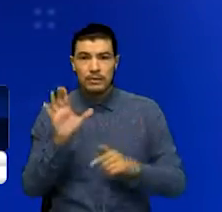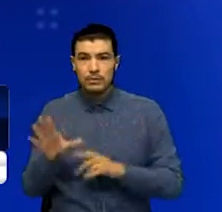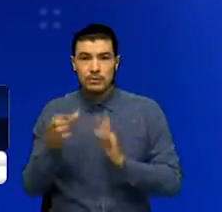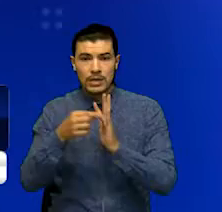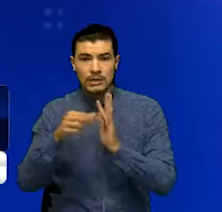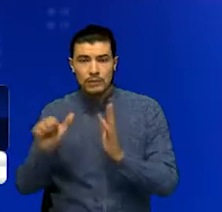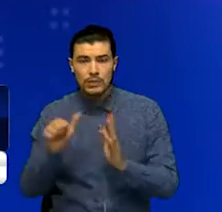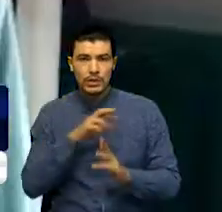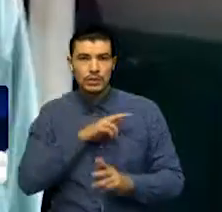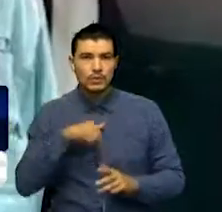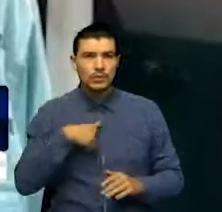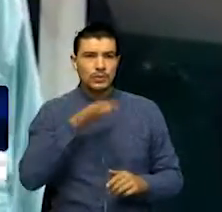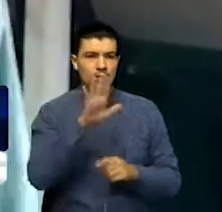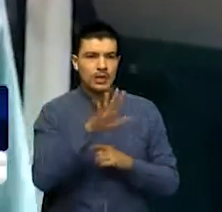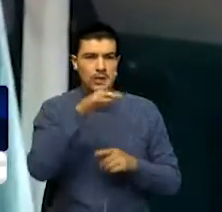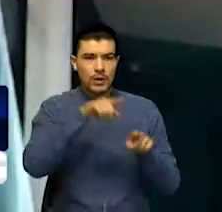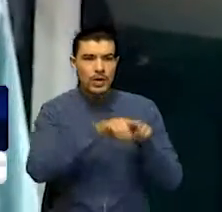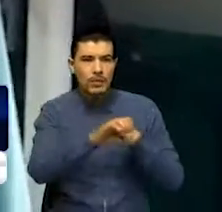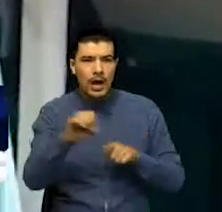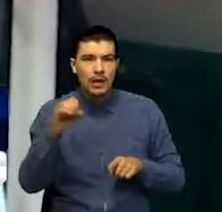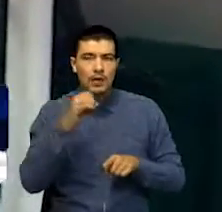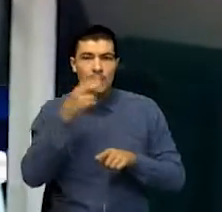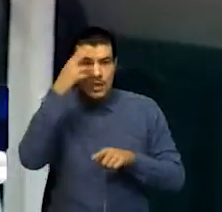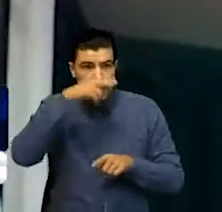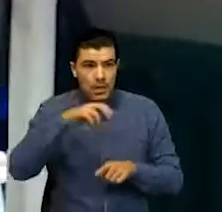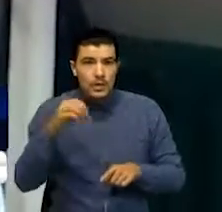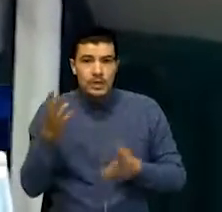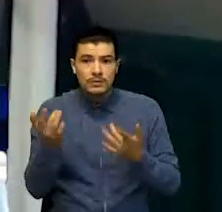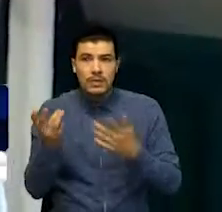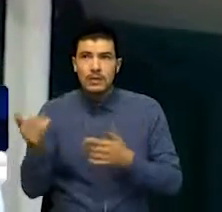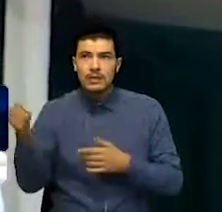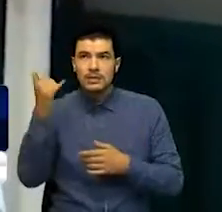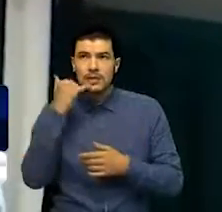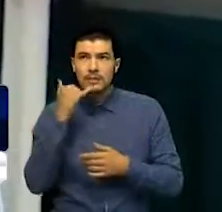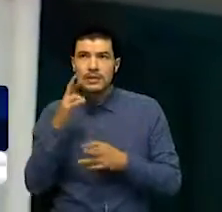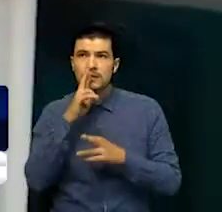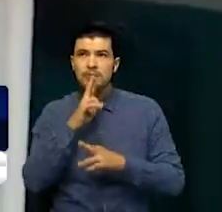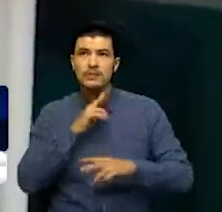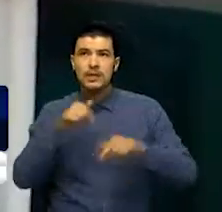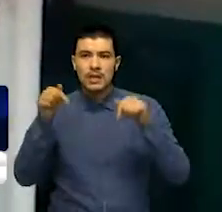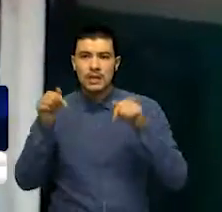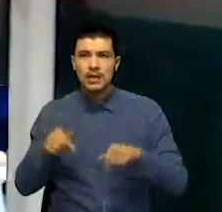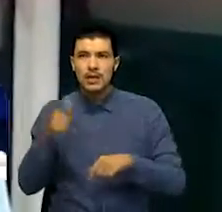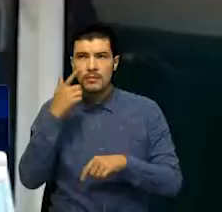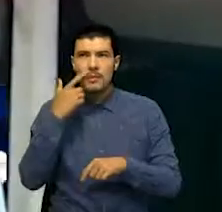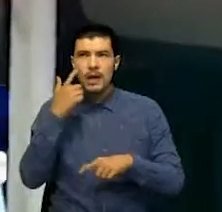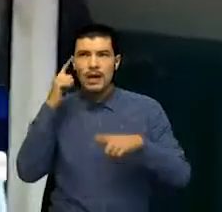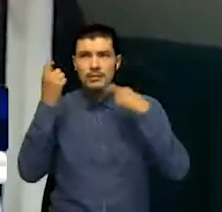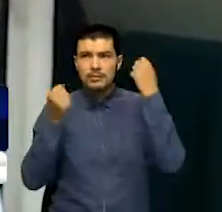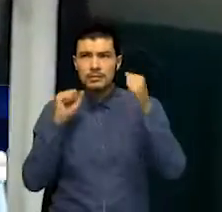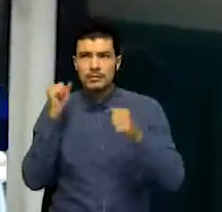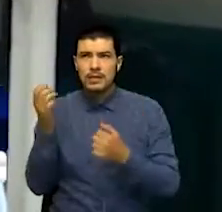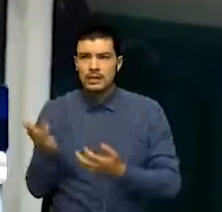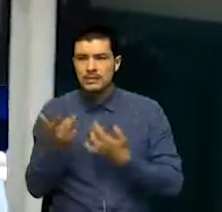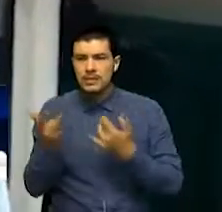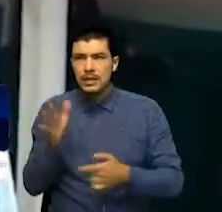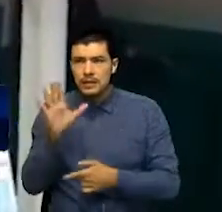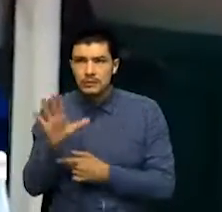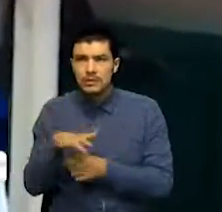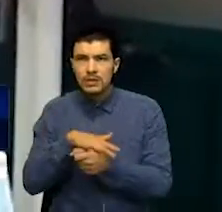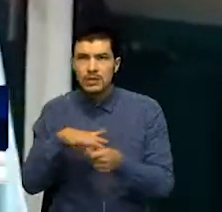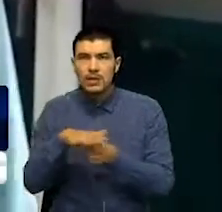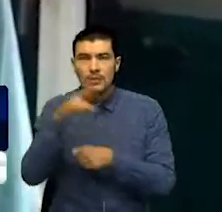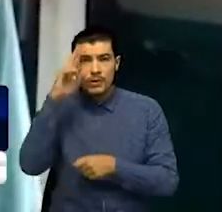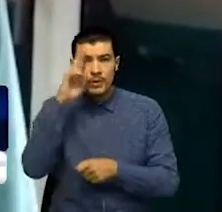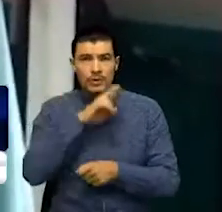estamos cinco hermanos esperando llamadas respuesta de esta situación aquí está mi papá desesperado esperándolo así